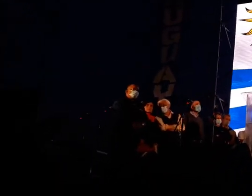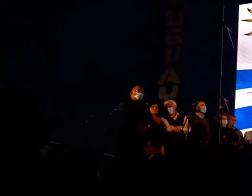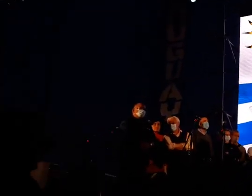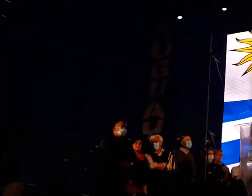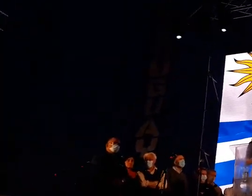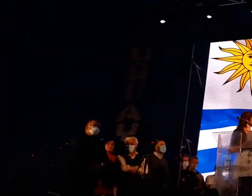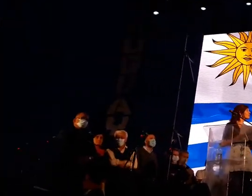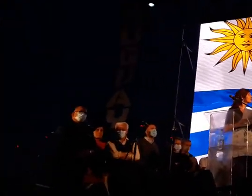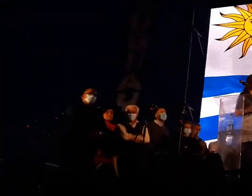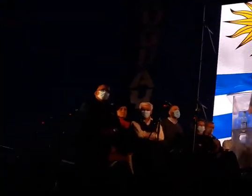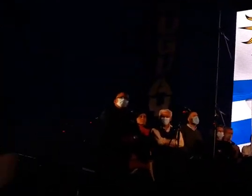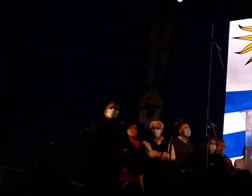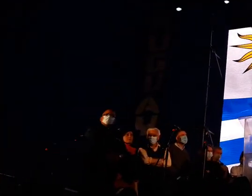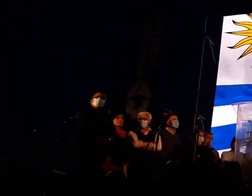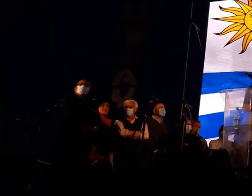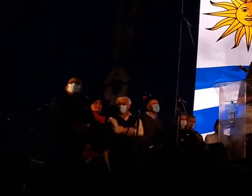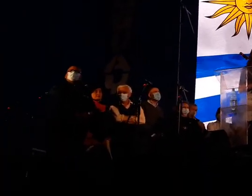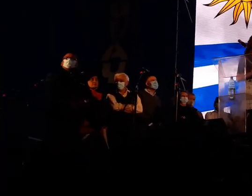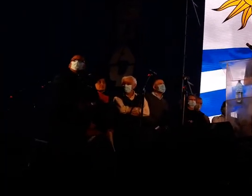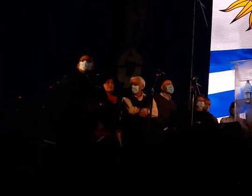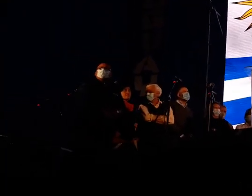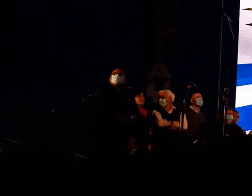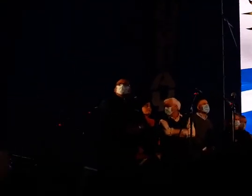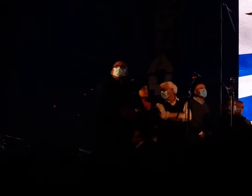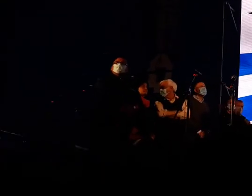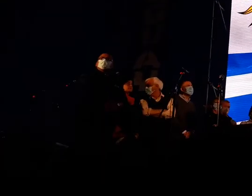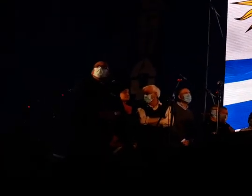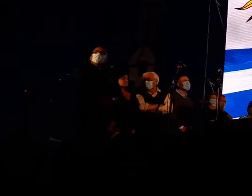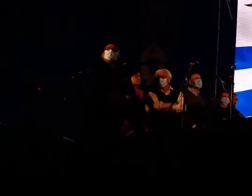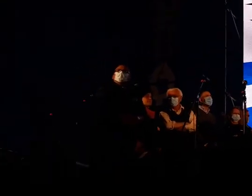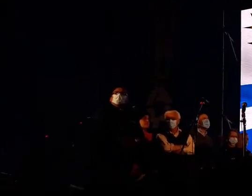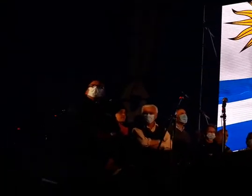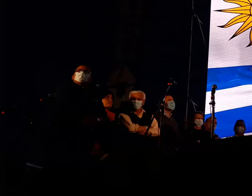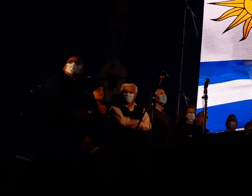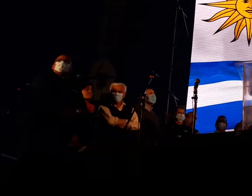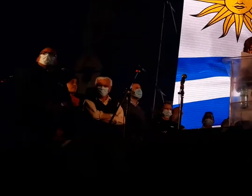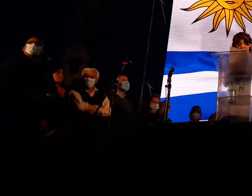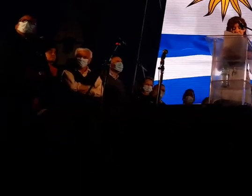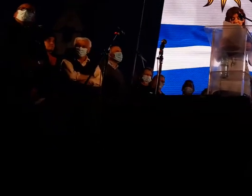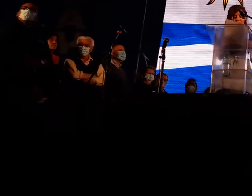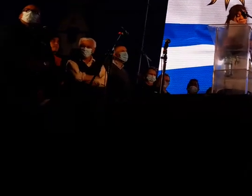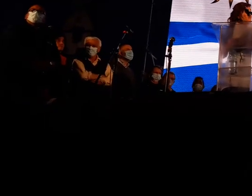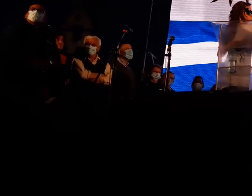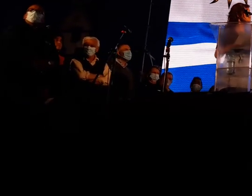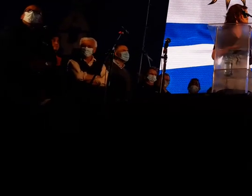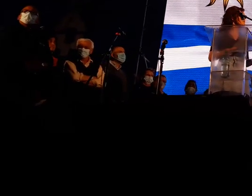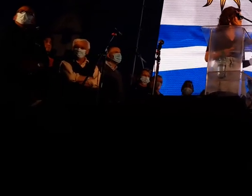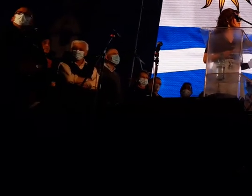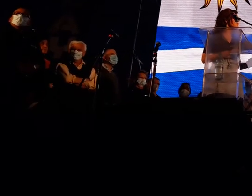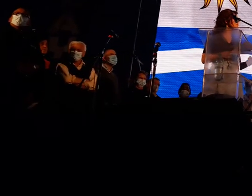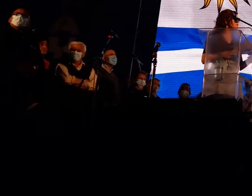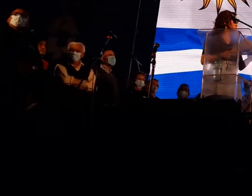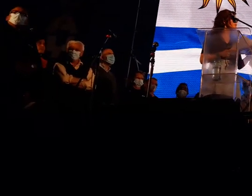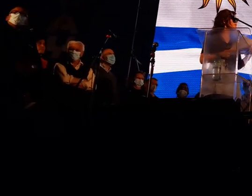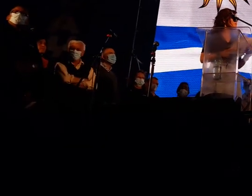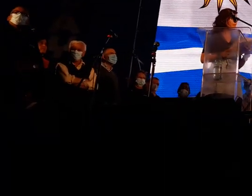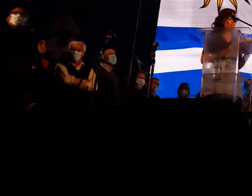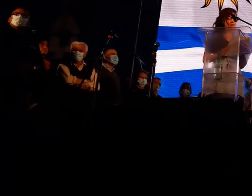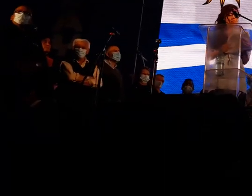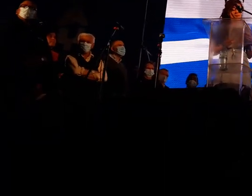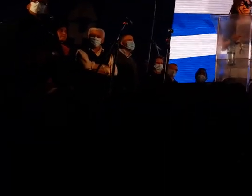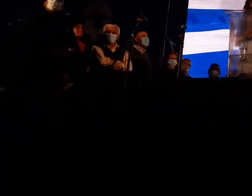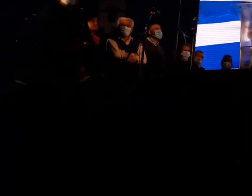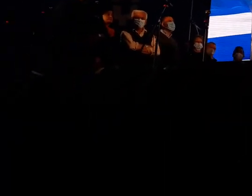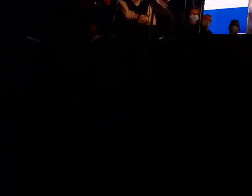mejor convivencia reforzando la lógica del gatillo fácil, priorizando la propiedad sobre la vida, restándole garantías